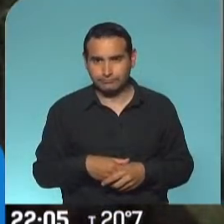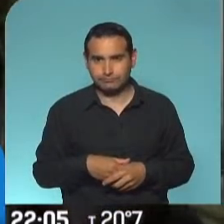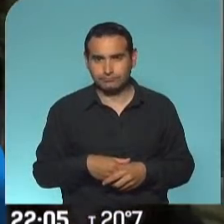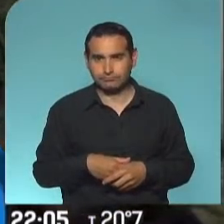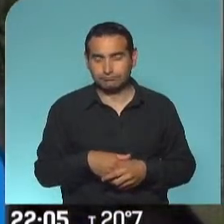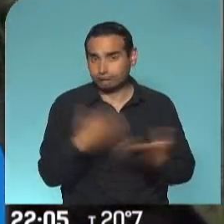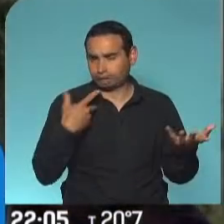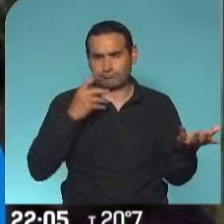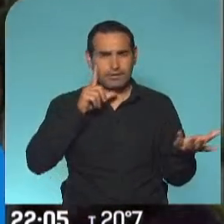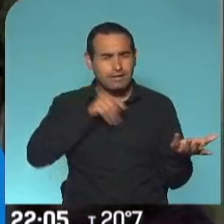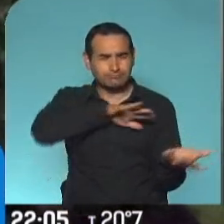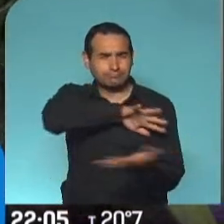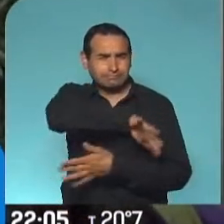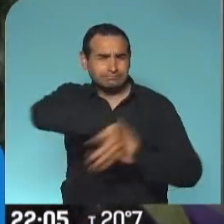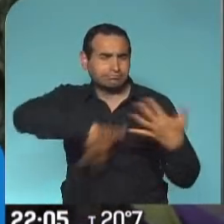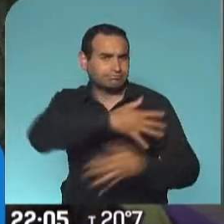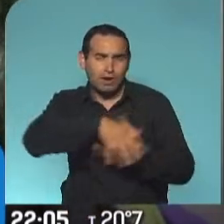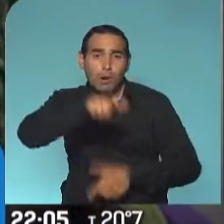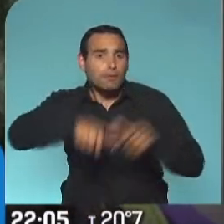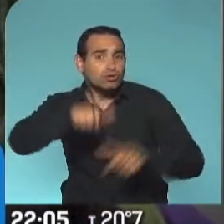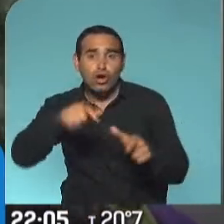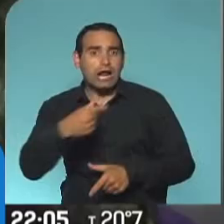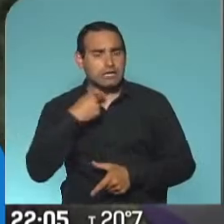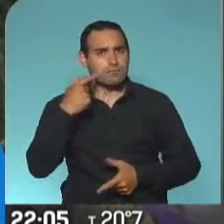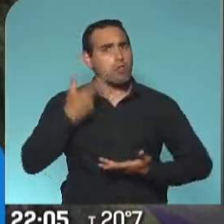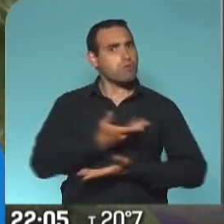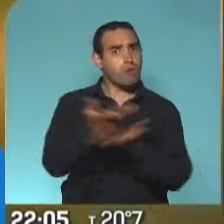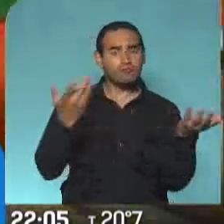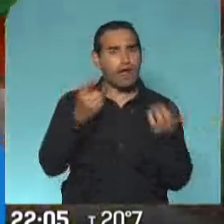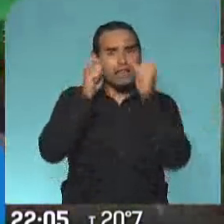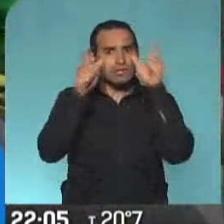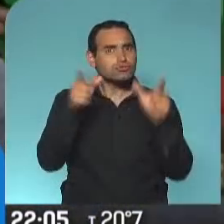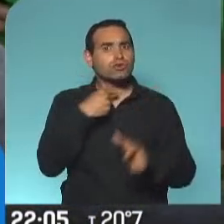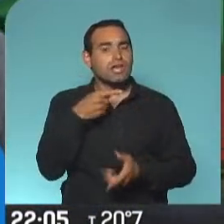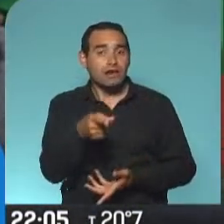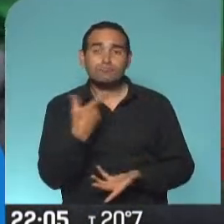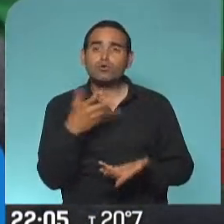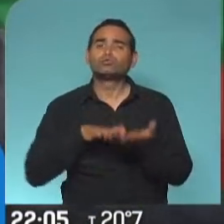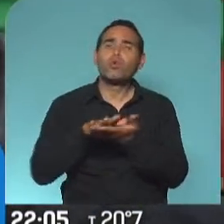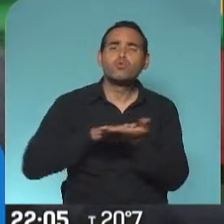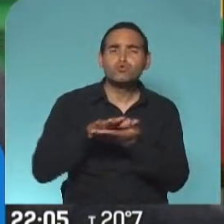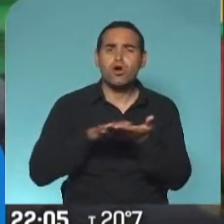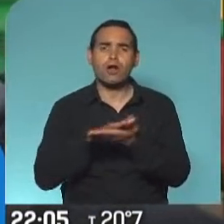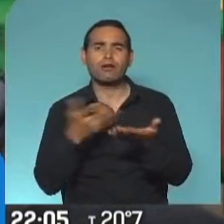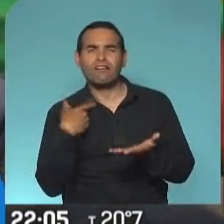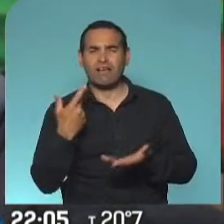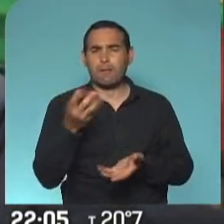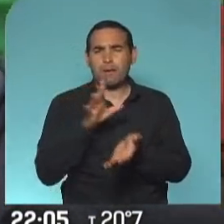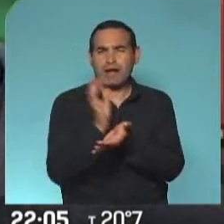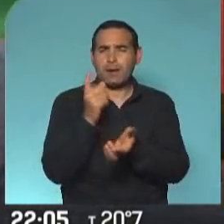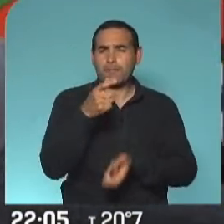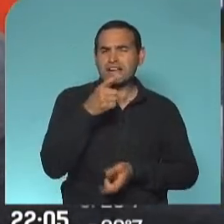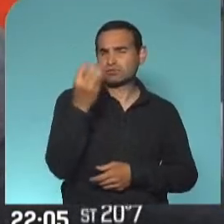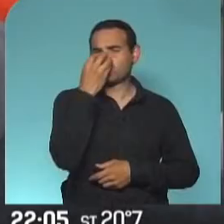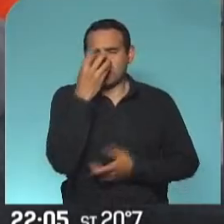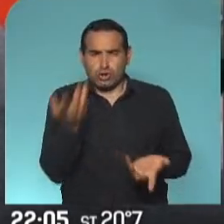Es el caos que la gente quiere demostrar para que las escuchen. No soluciones parche, no el maldito circo, cambiar a los payasos y el